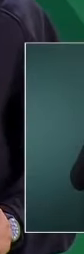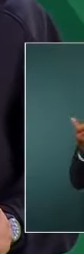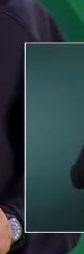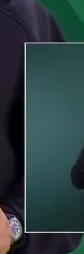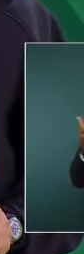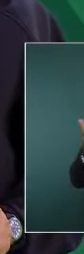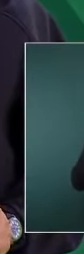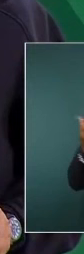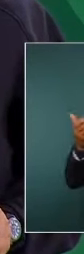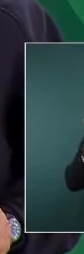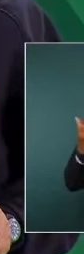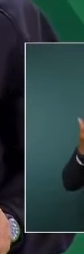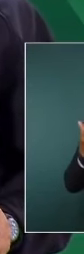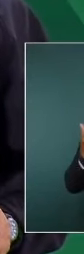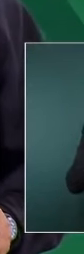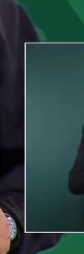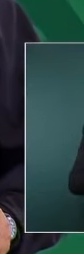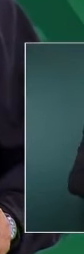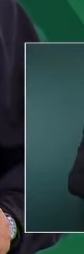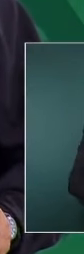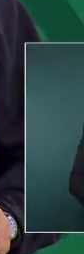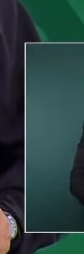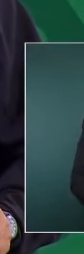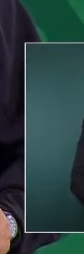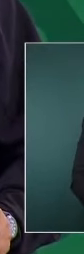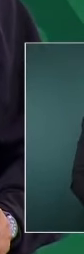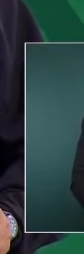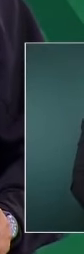en aquel entonces muy